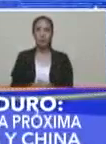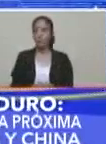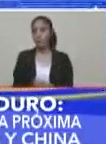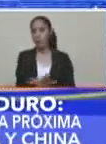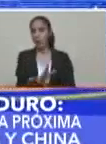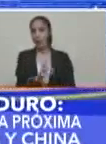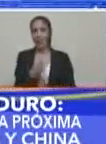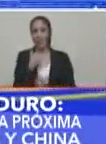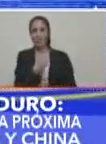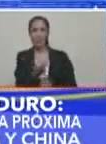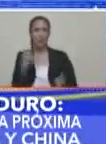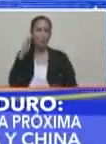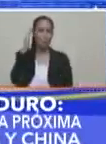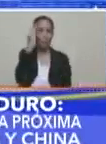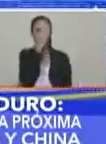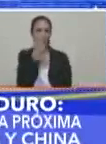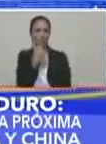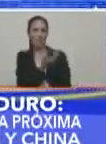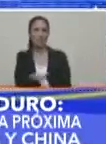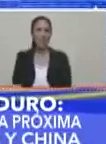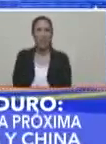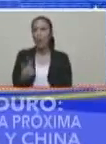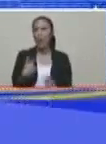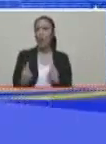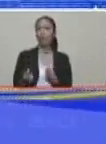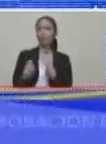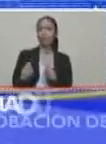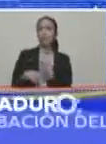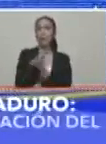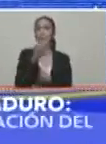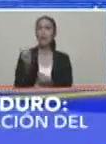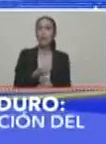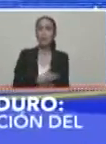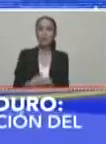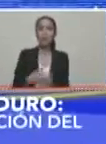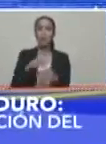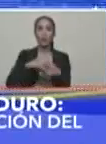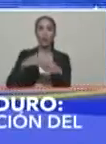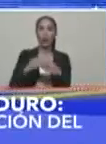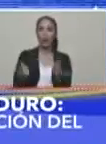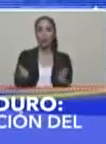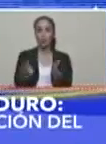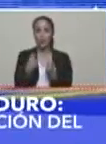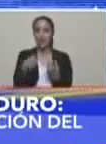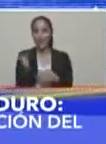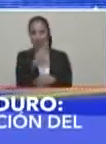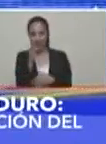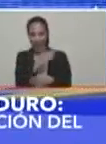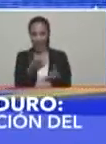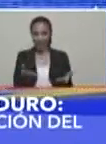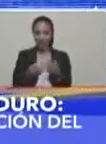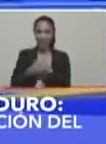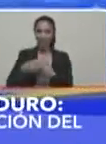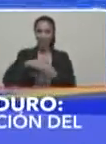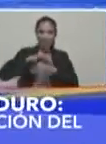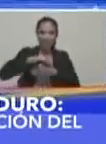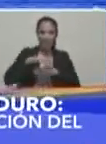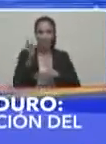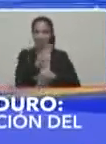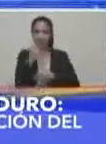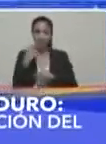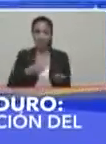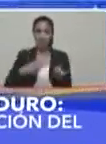con el cinismo y la hipocresía de que están mandando 20 millones de dólares en carne podrida a Cúcuta.